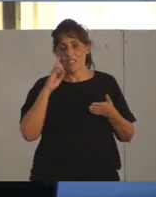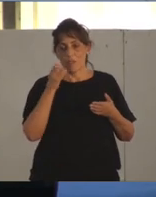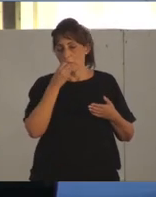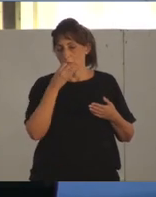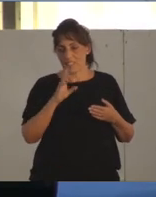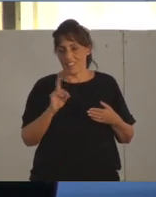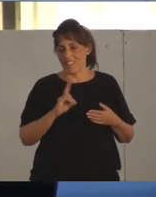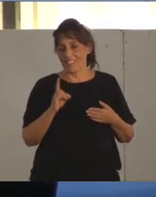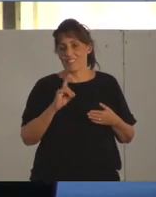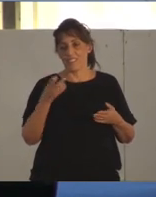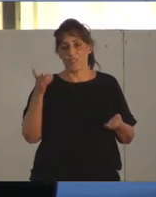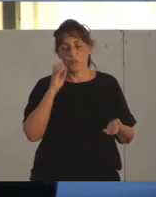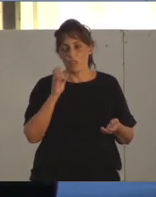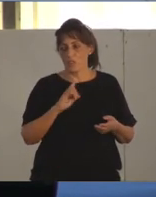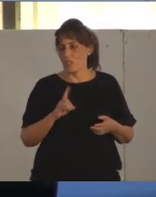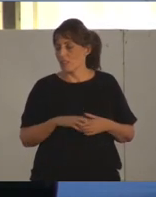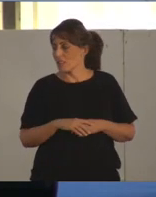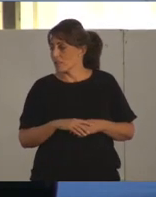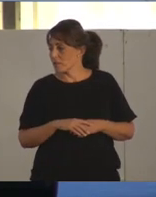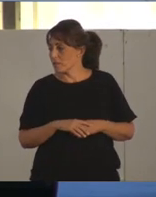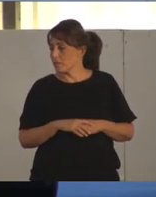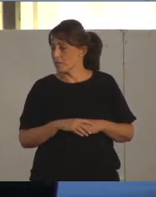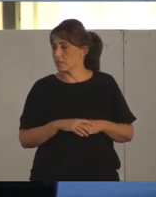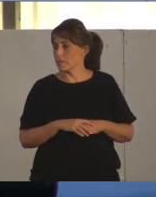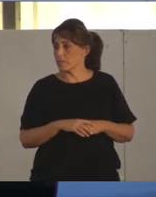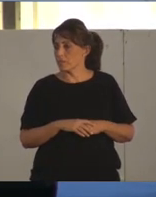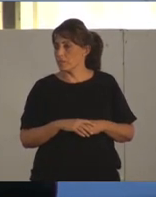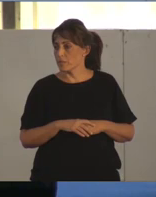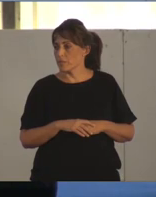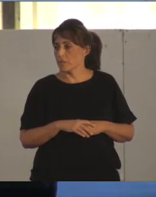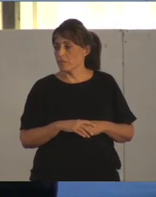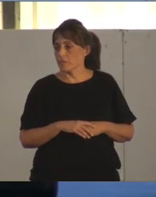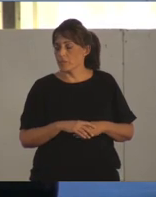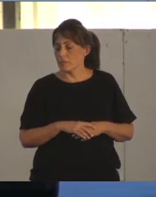alimentación. En nuestro centro,